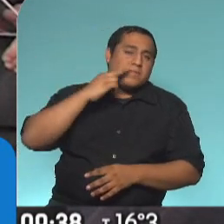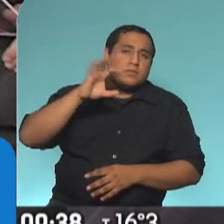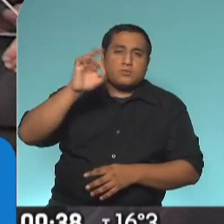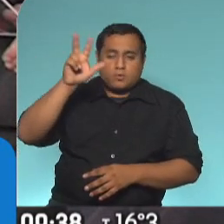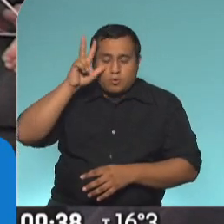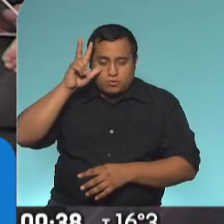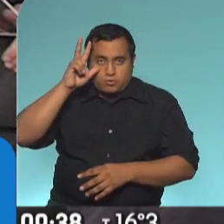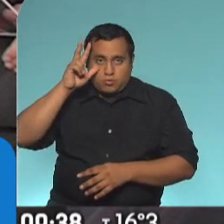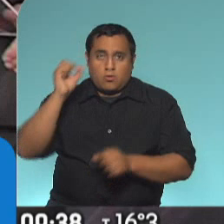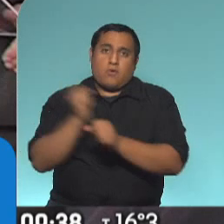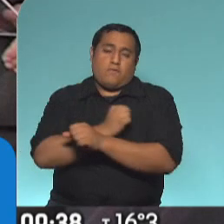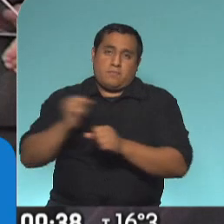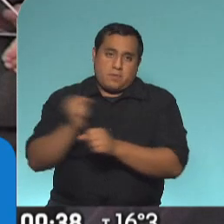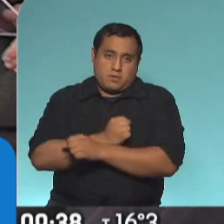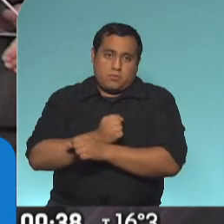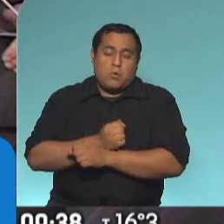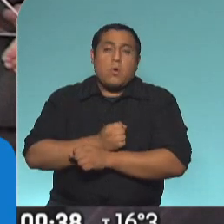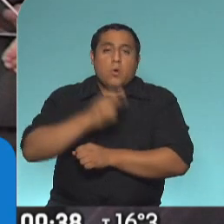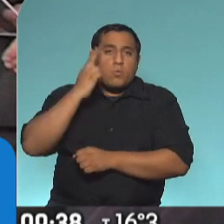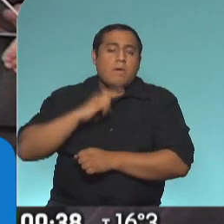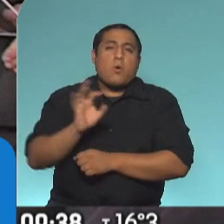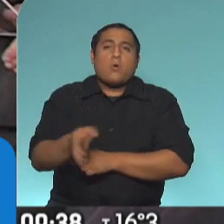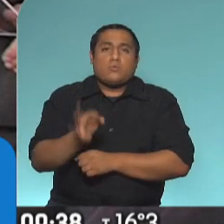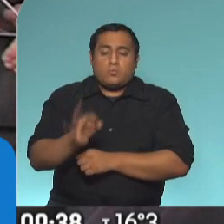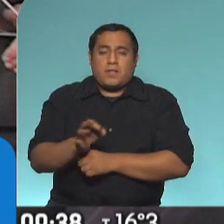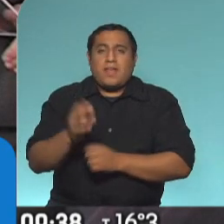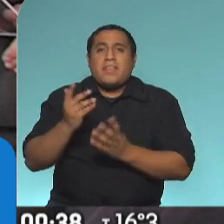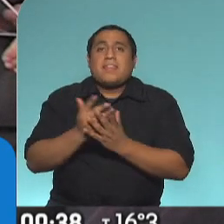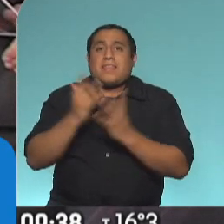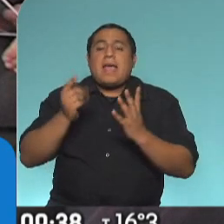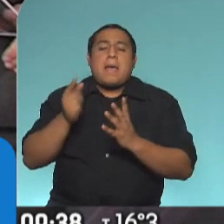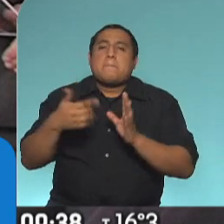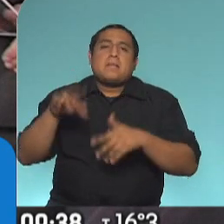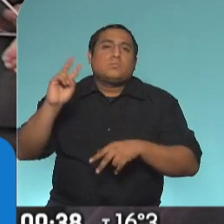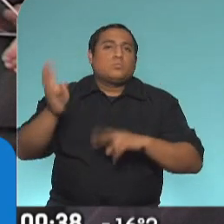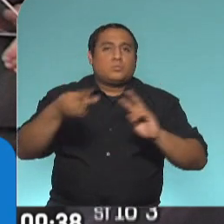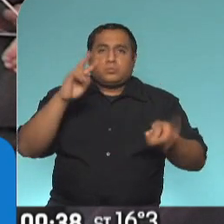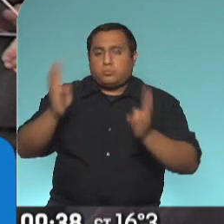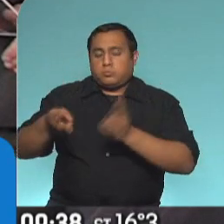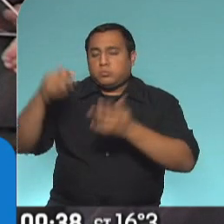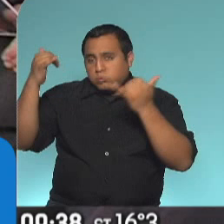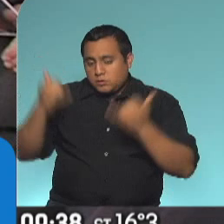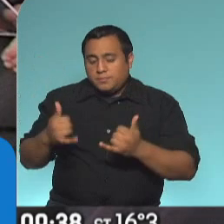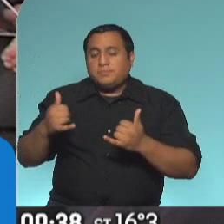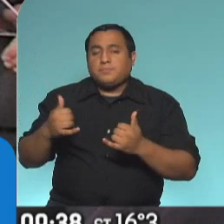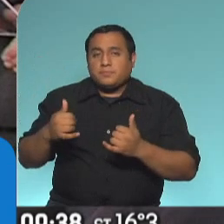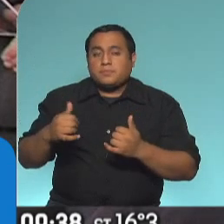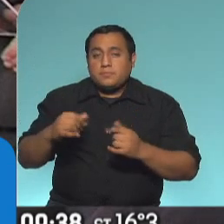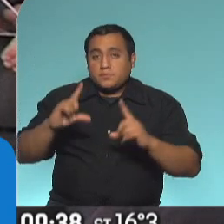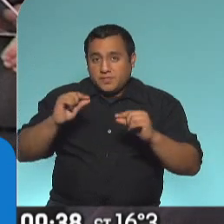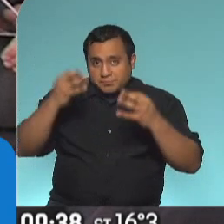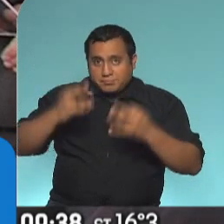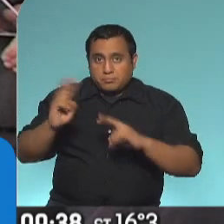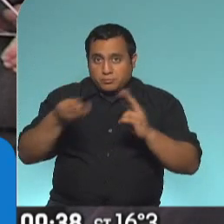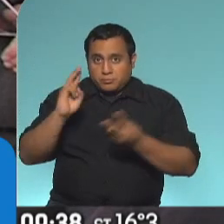15.908 casos confirmados. El 9 de octubre fue el día que más fallecidos registrados por fecha de fallecimiento